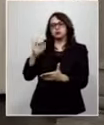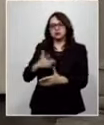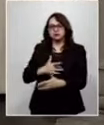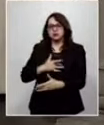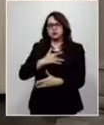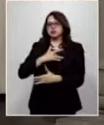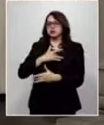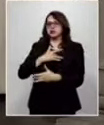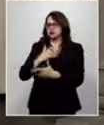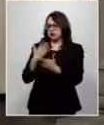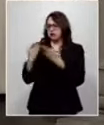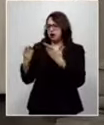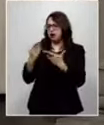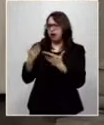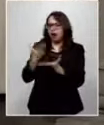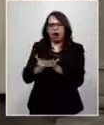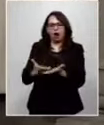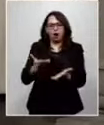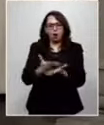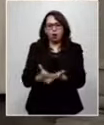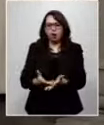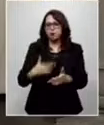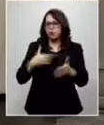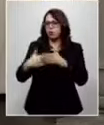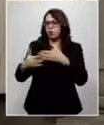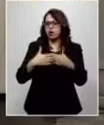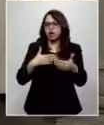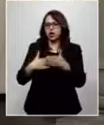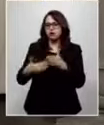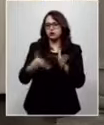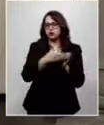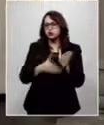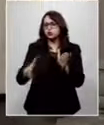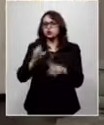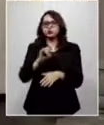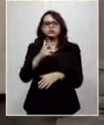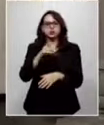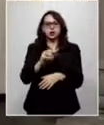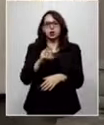ojos nuevos, con los ojos del siglo XXI. Por lo tanto, este